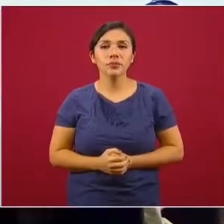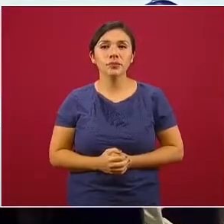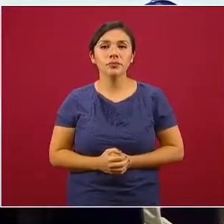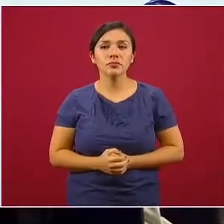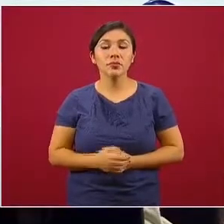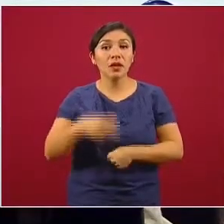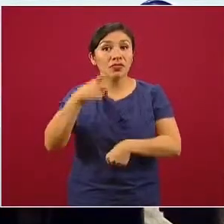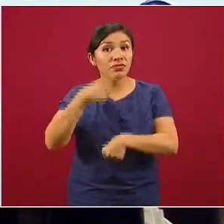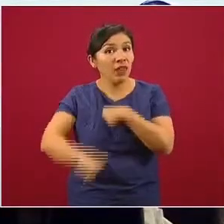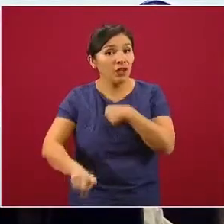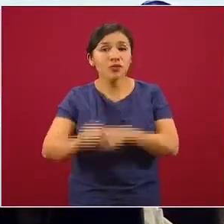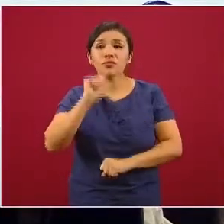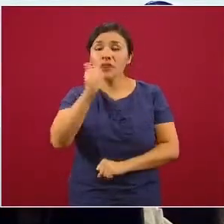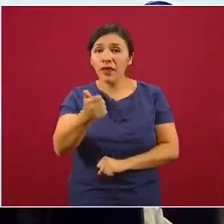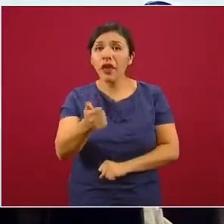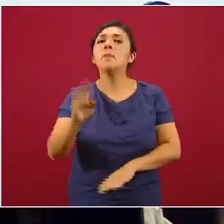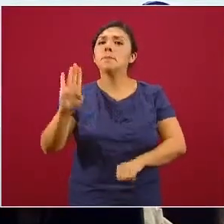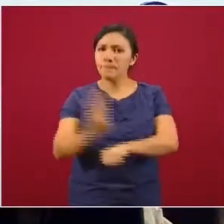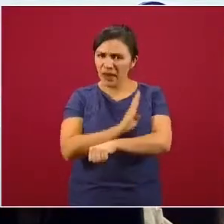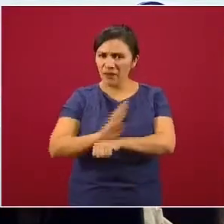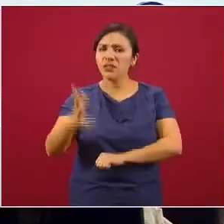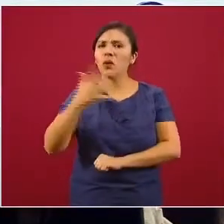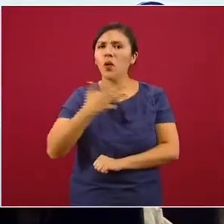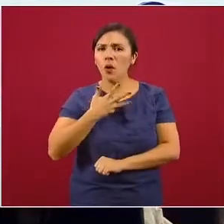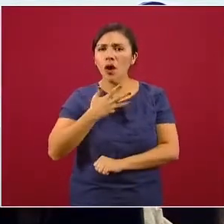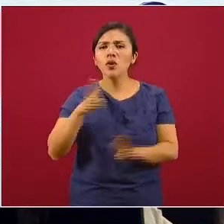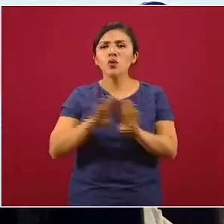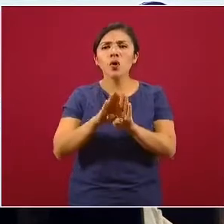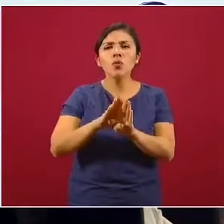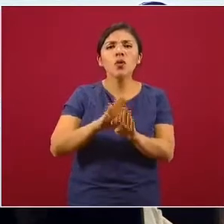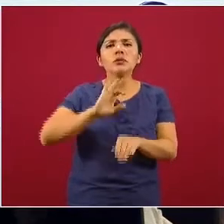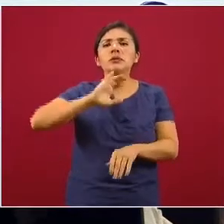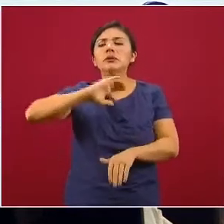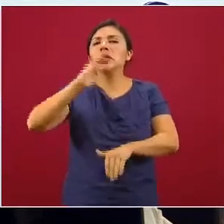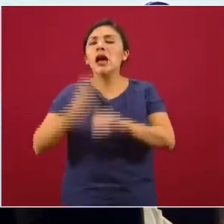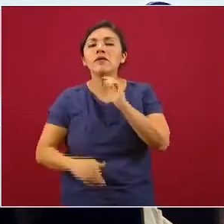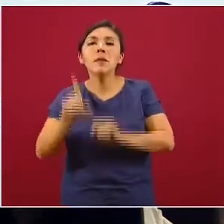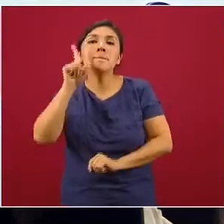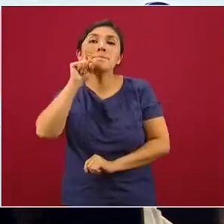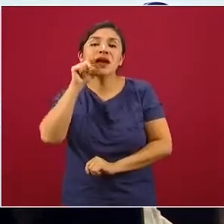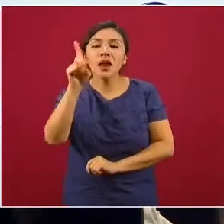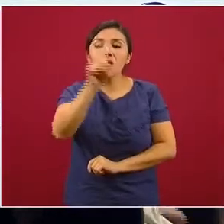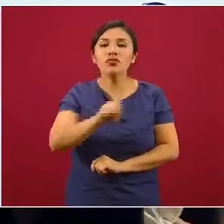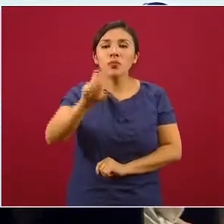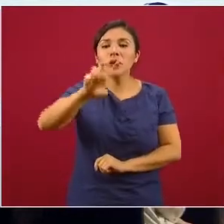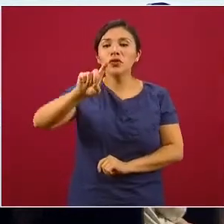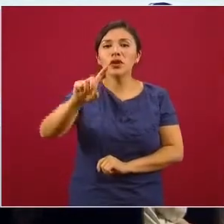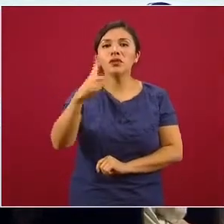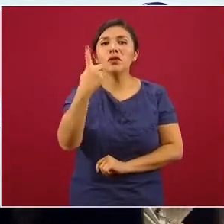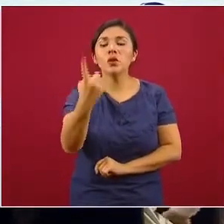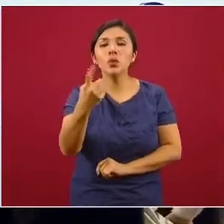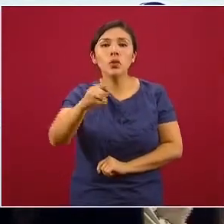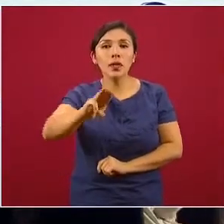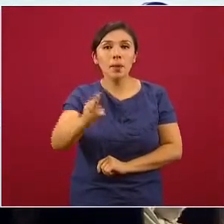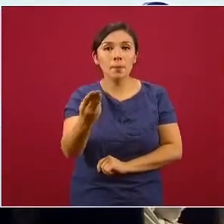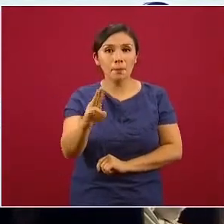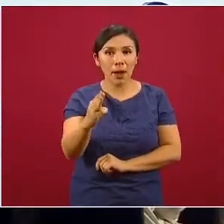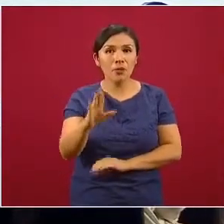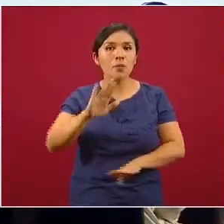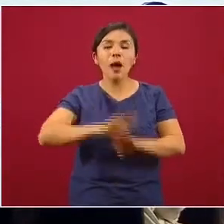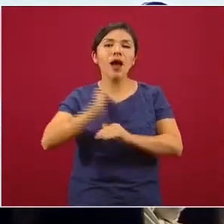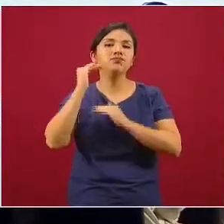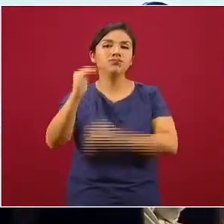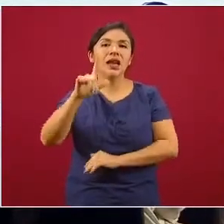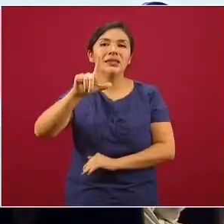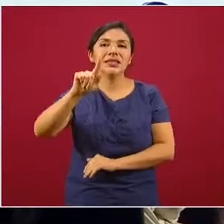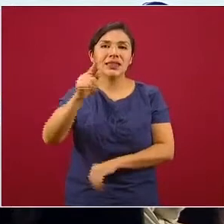Ningún daño y mucho beneficio nos hace que la completemos a 70 días. Mañana es domingo 31 de mayo. Ojalá